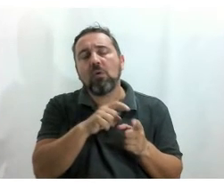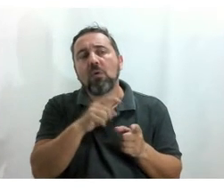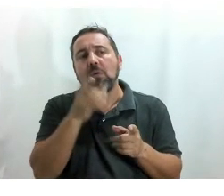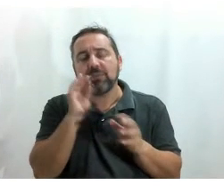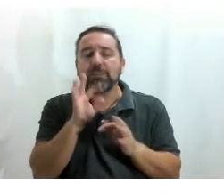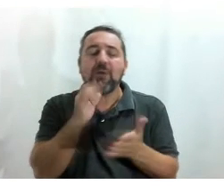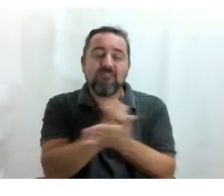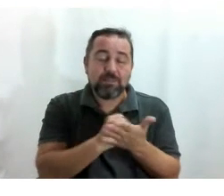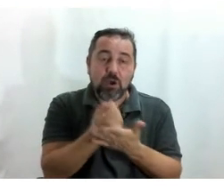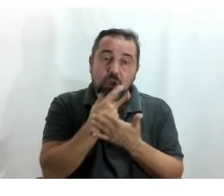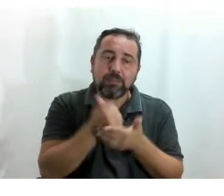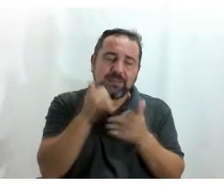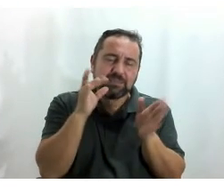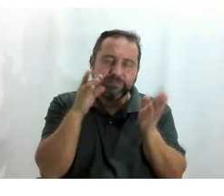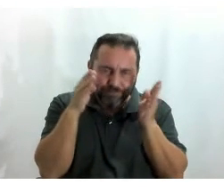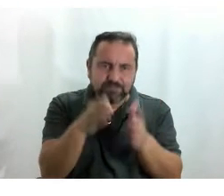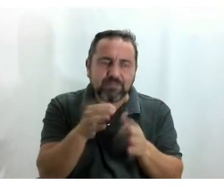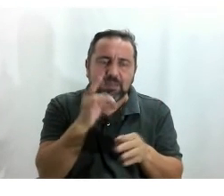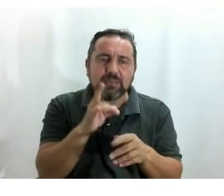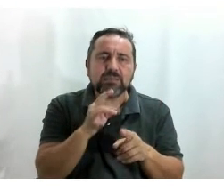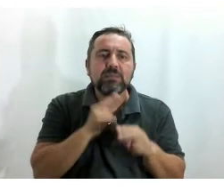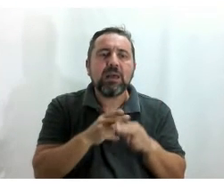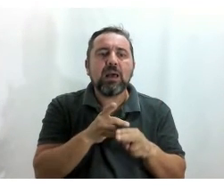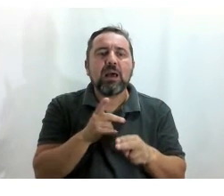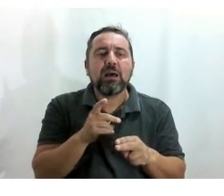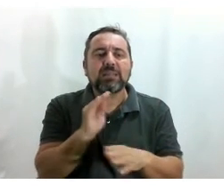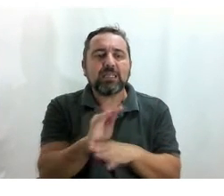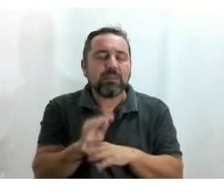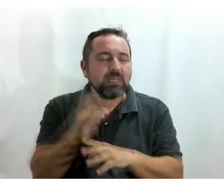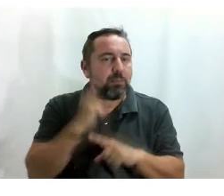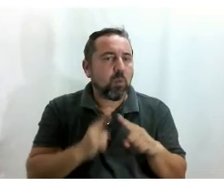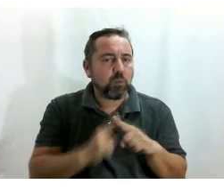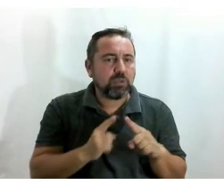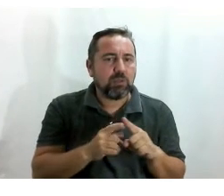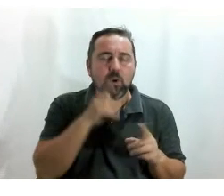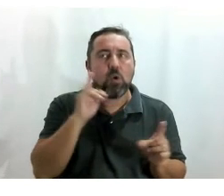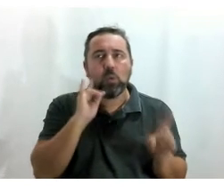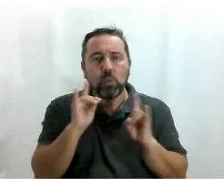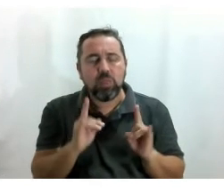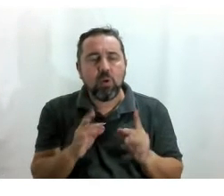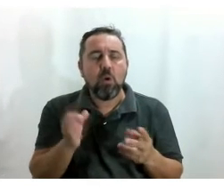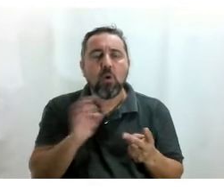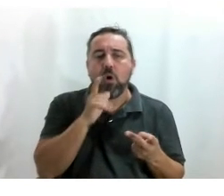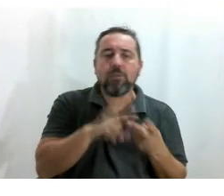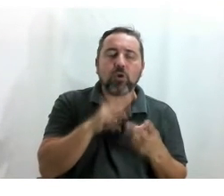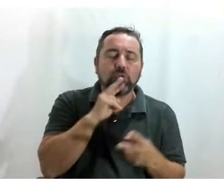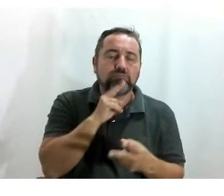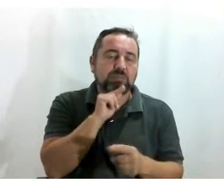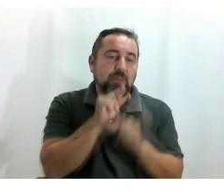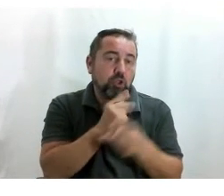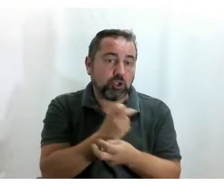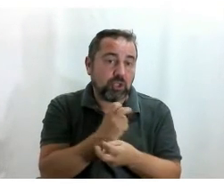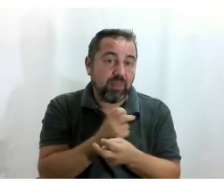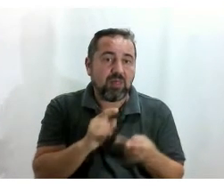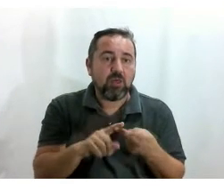las farmacológicas están más orientadas a, pues eso, a tratar hipoacusias por ruido o por toxicidad o la